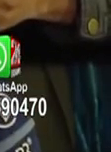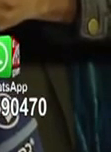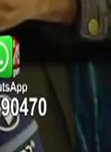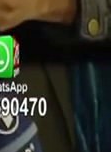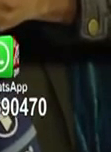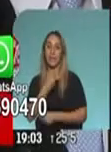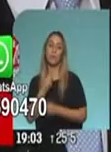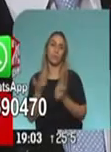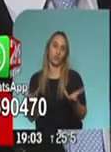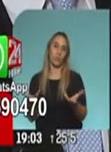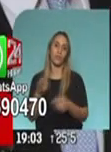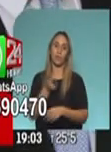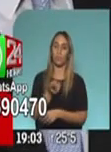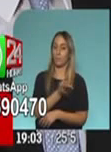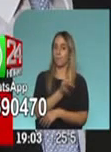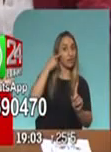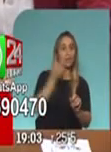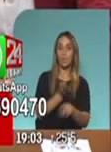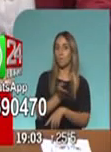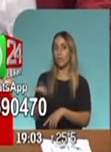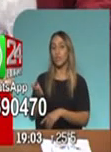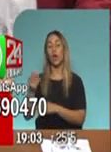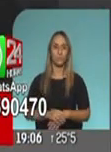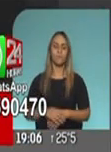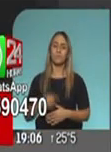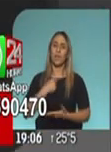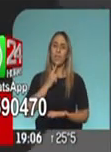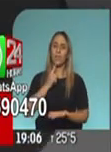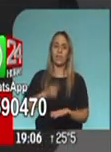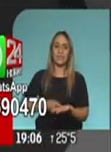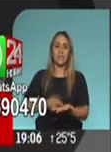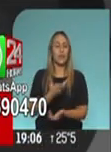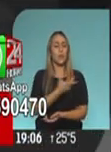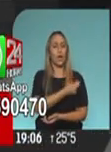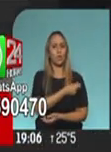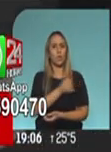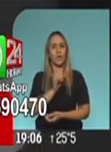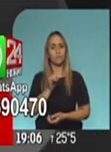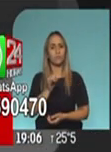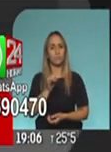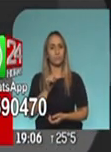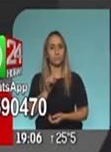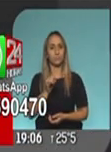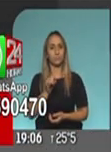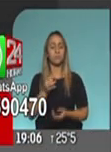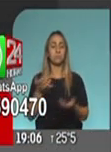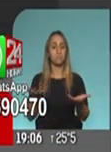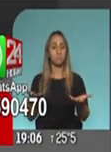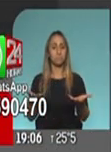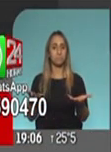de su entorno. Ginés fue retirado del cargo. Decidí vacunarme. Y,